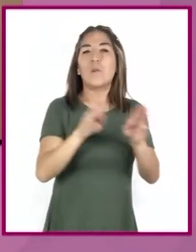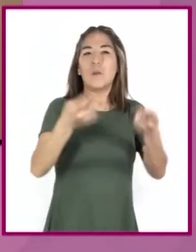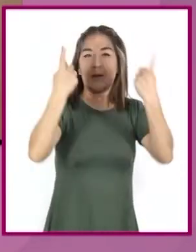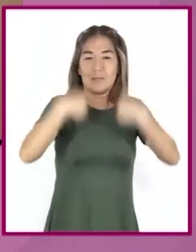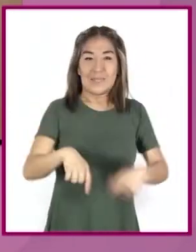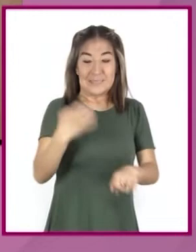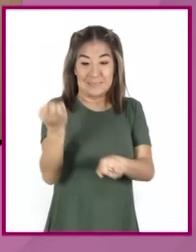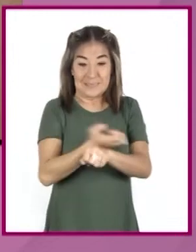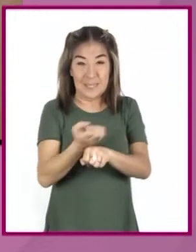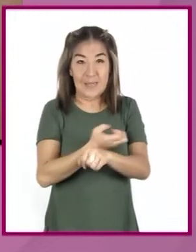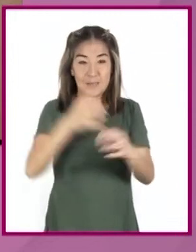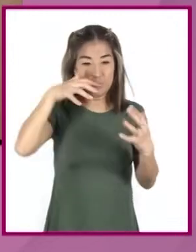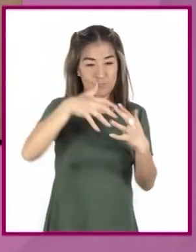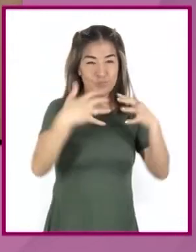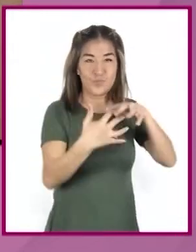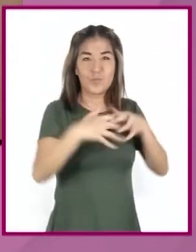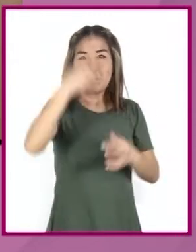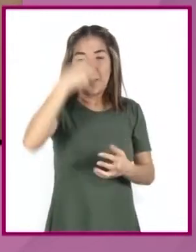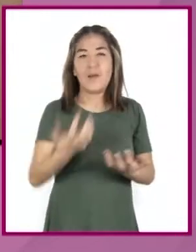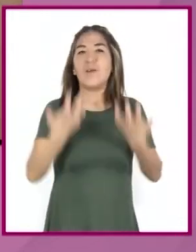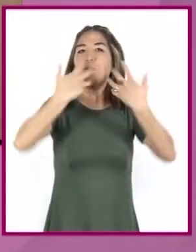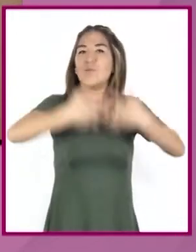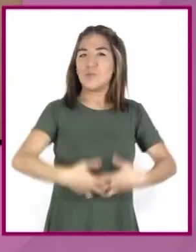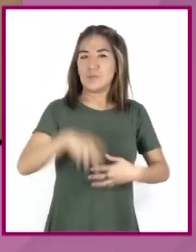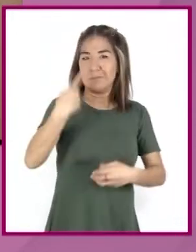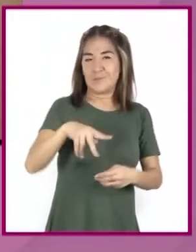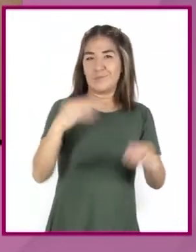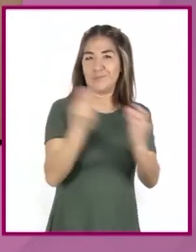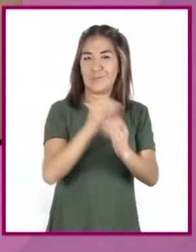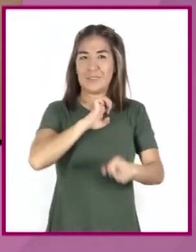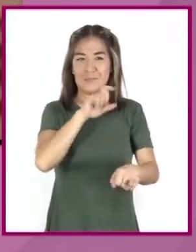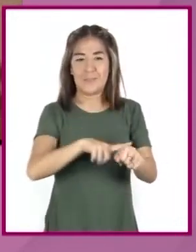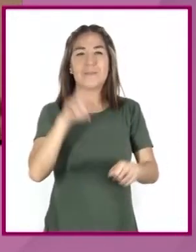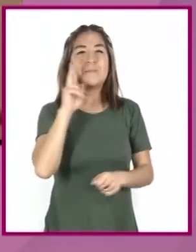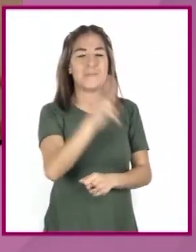nuestra sangre y cumplen una función en específico. Les muestro.